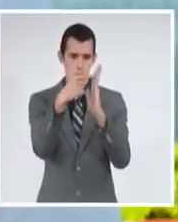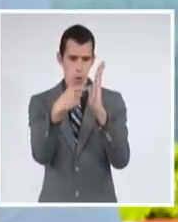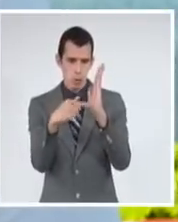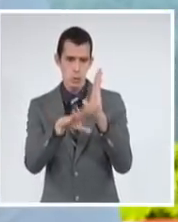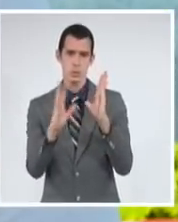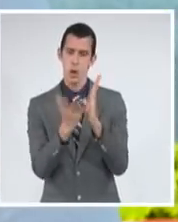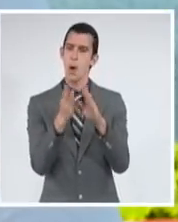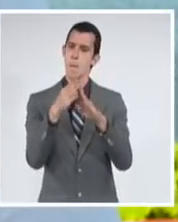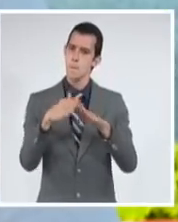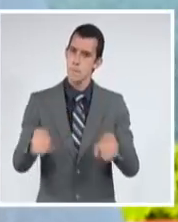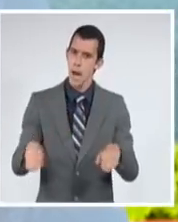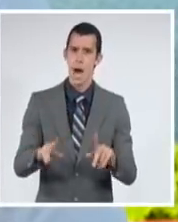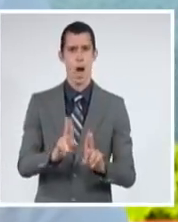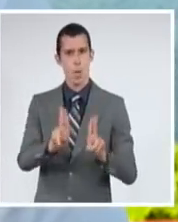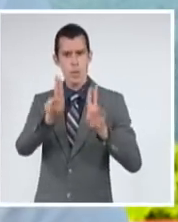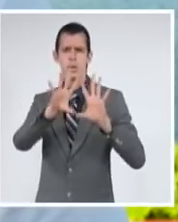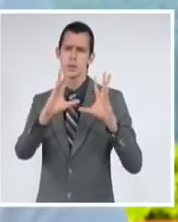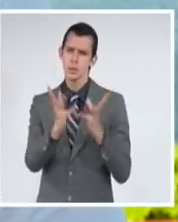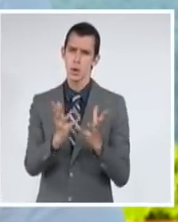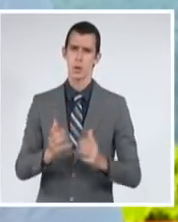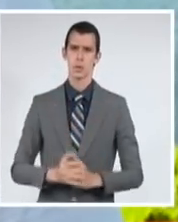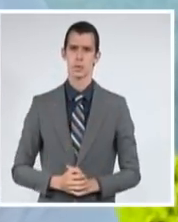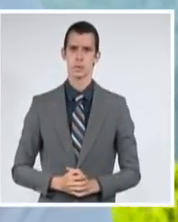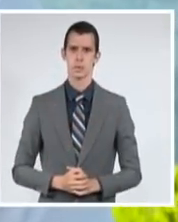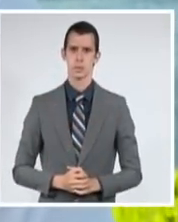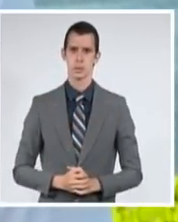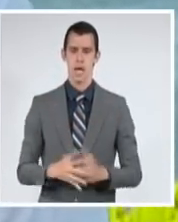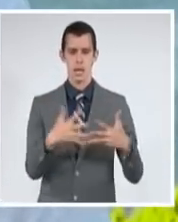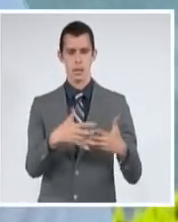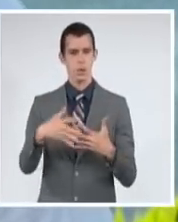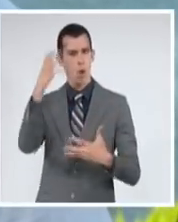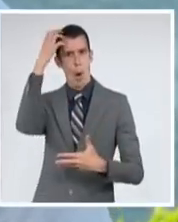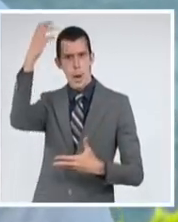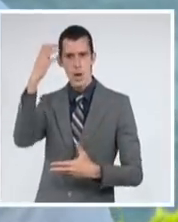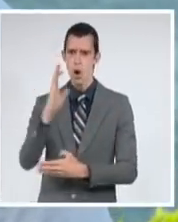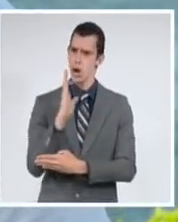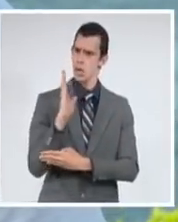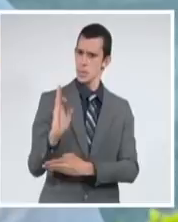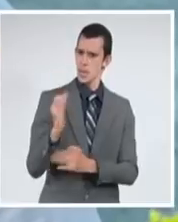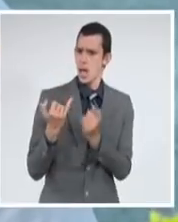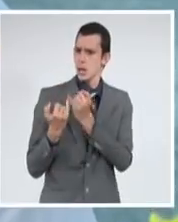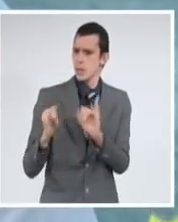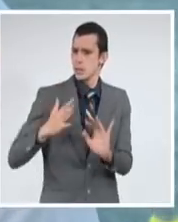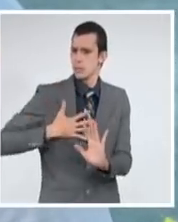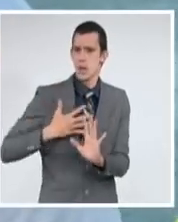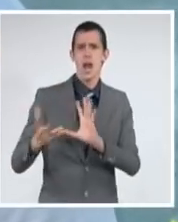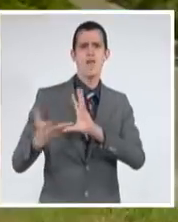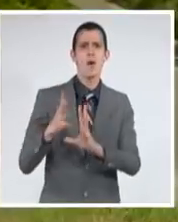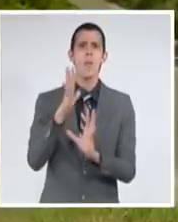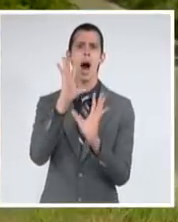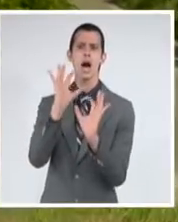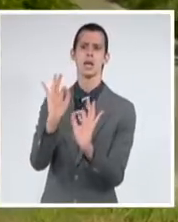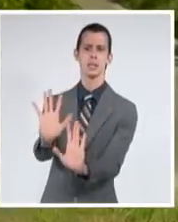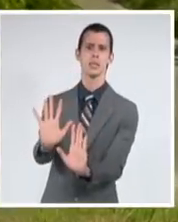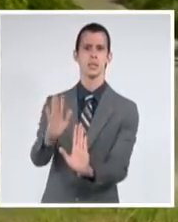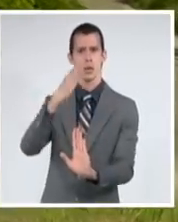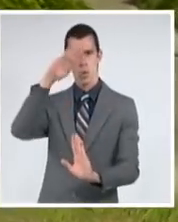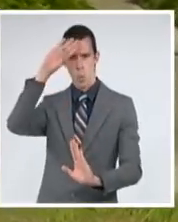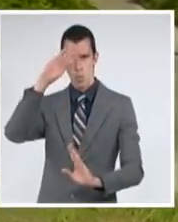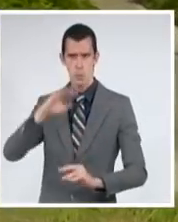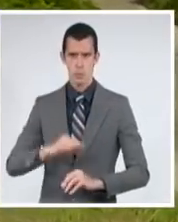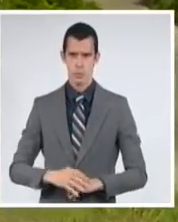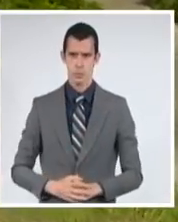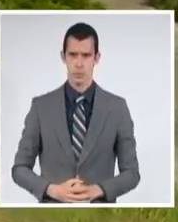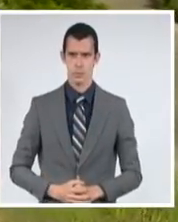el pueblo de Cuba. Una política que respete al pueblo de Cuba y que respete la soberanía del pueblo de Cuba también. Puentes de